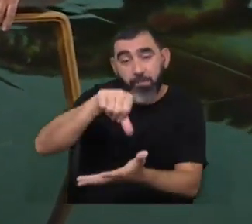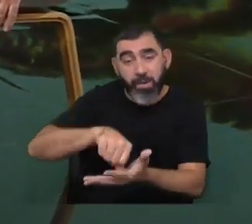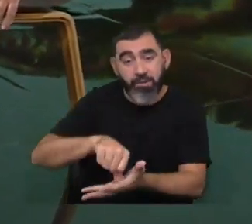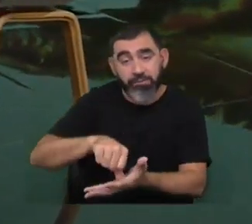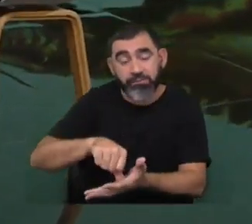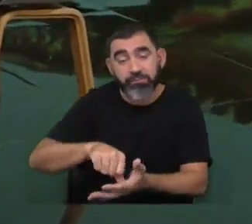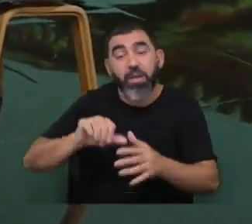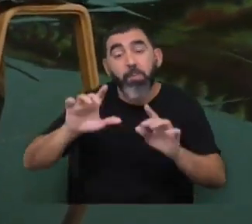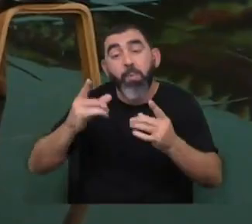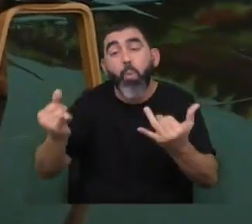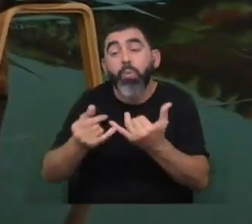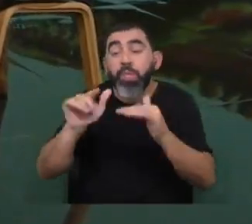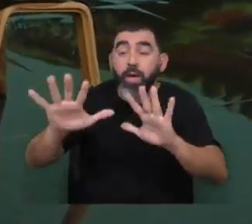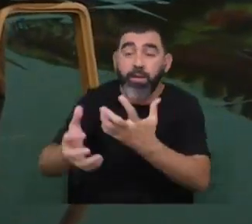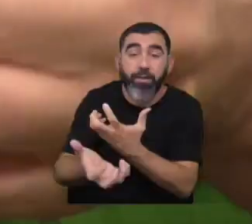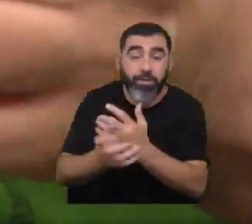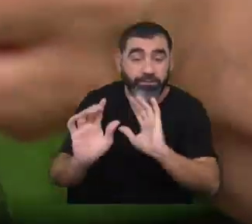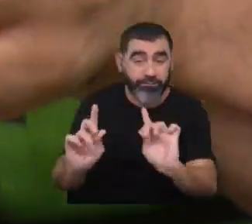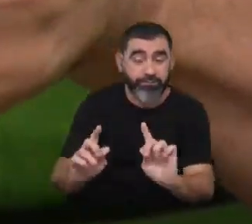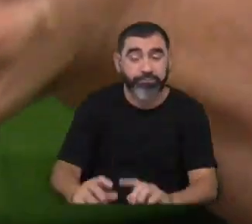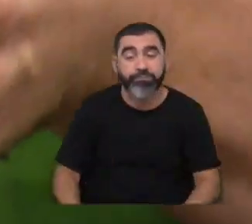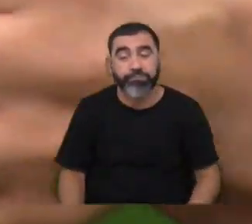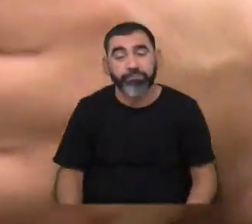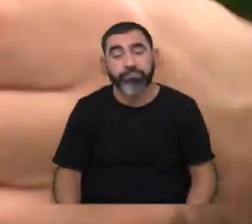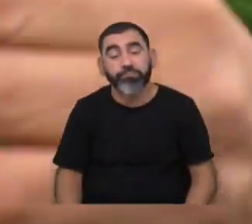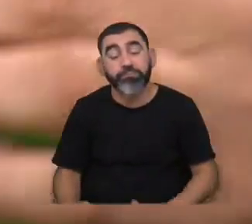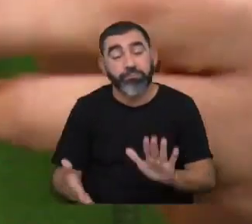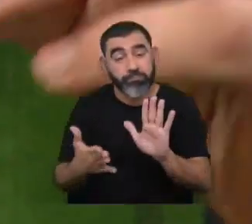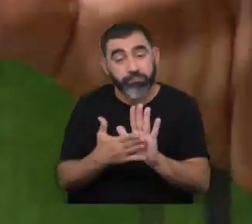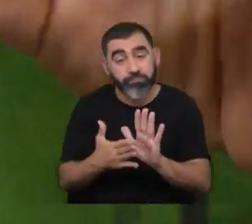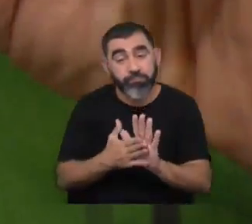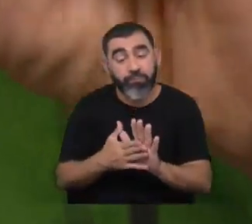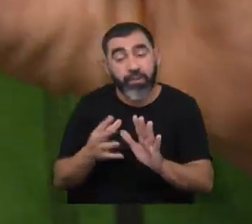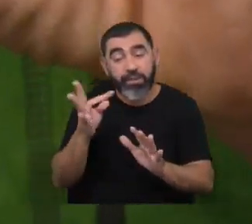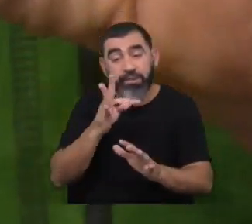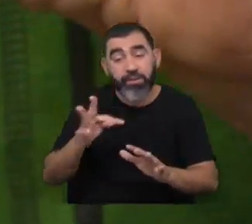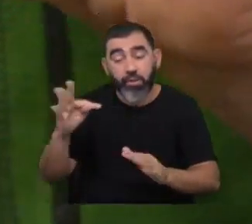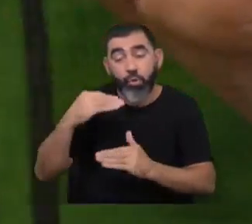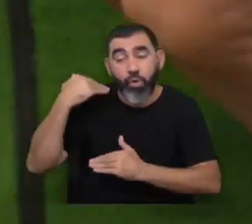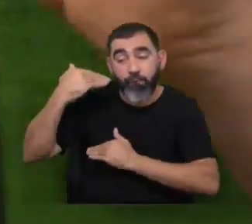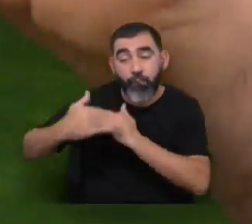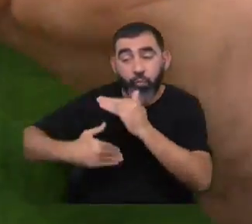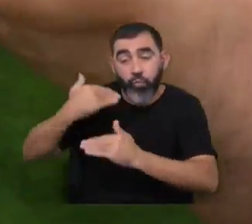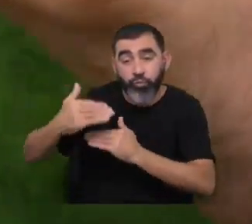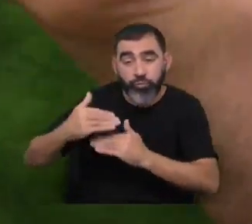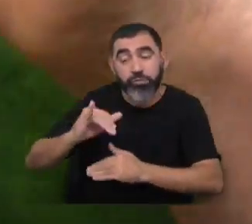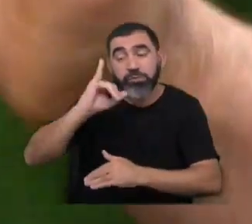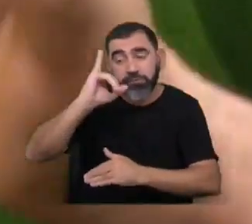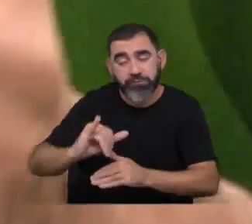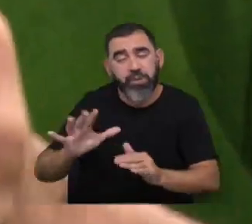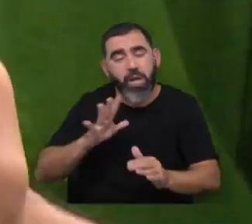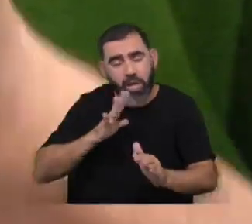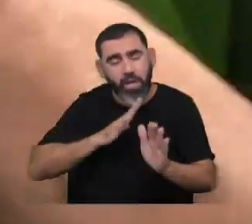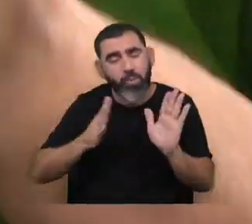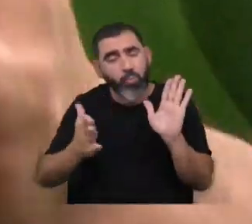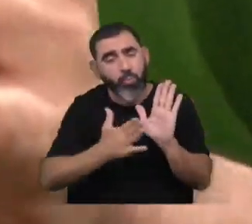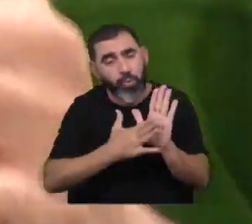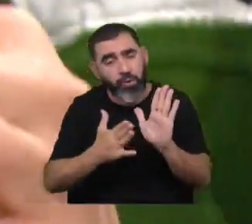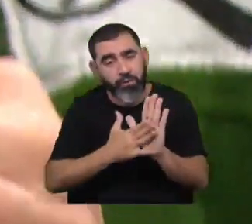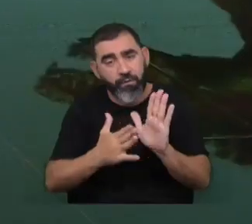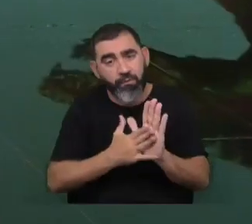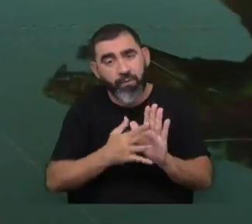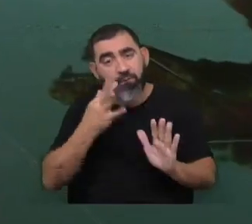día nosotros terminemos siendo esto. Sí. Es una prueba de que la teoría de la evolución está sustentada en evidencia, que uno